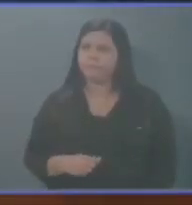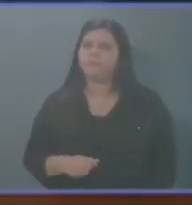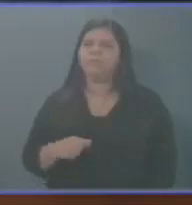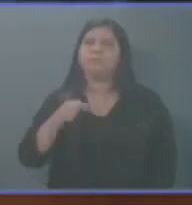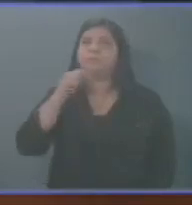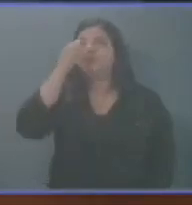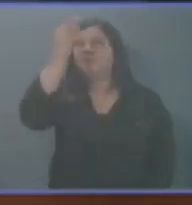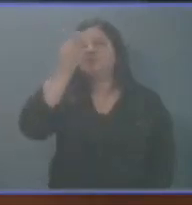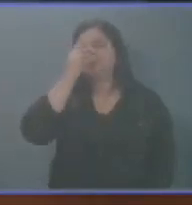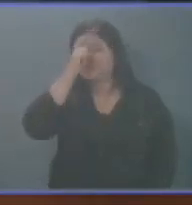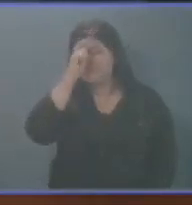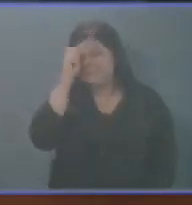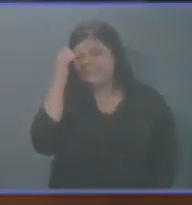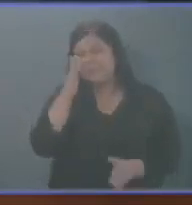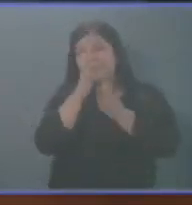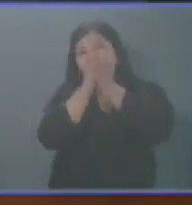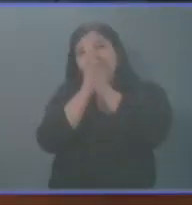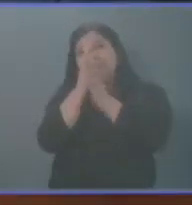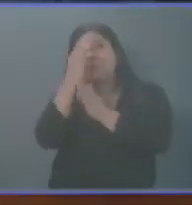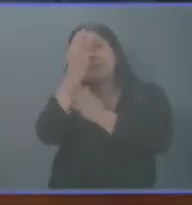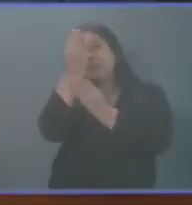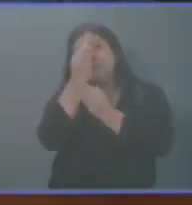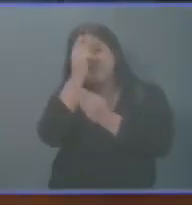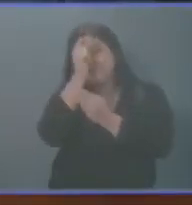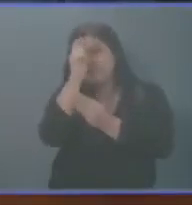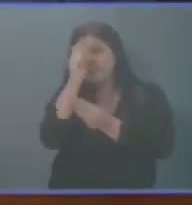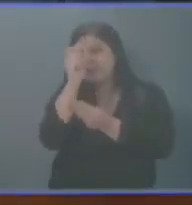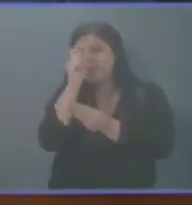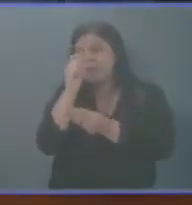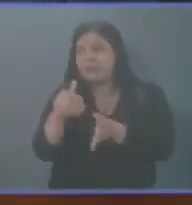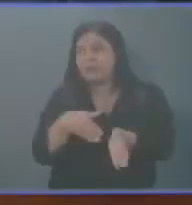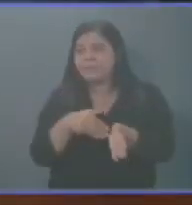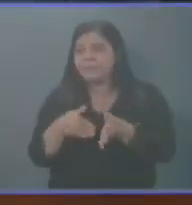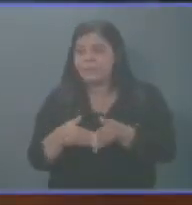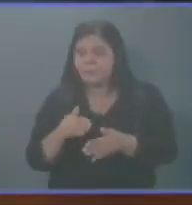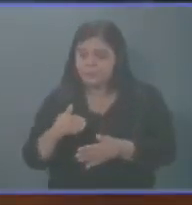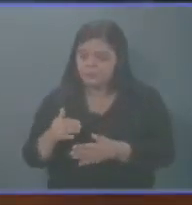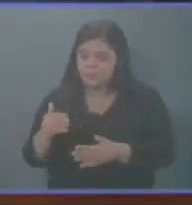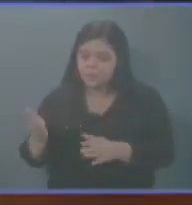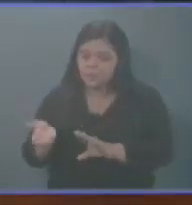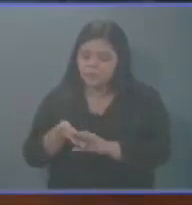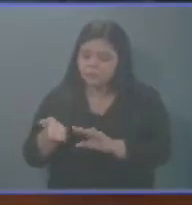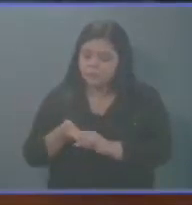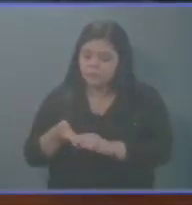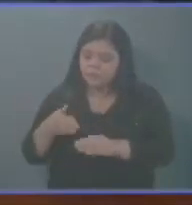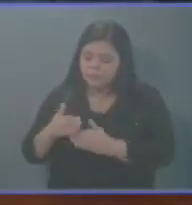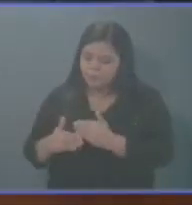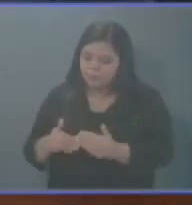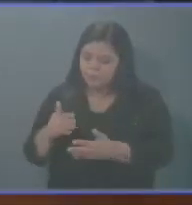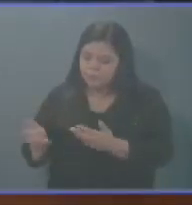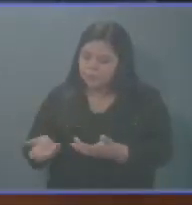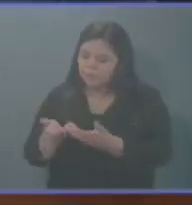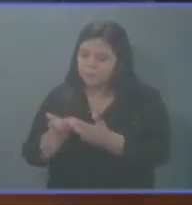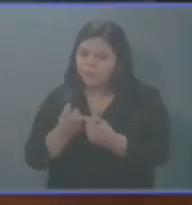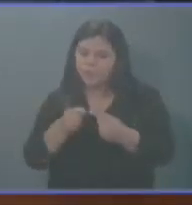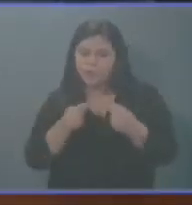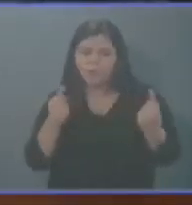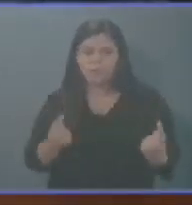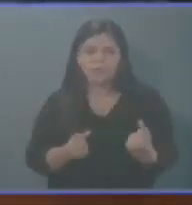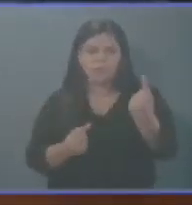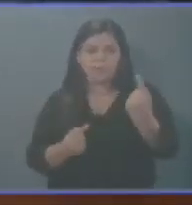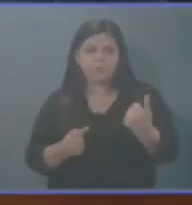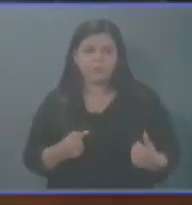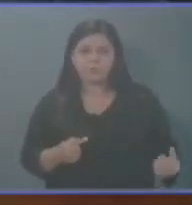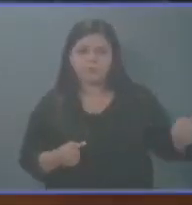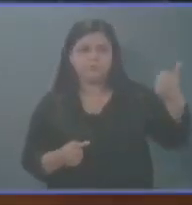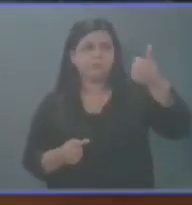le pedí a Dios sabiduría. Se iniciaron expedientes de investigación contra funcionarios